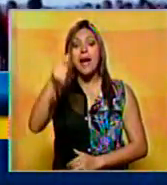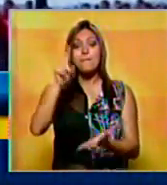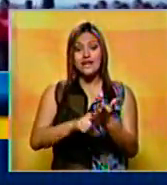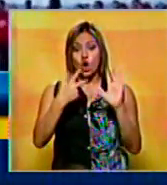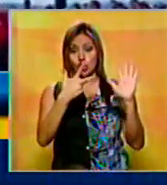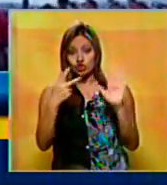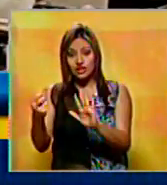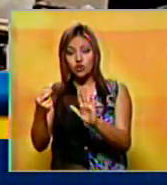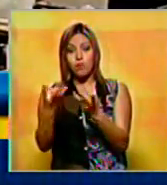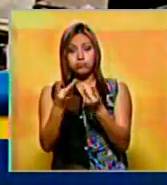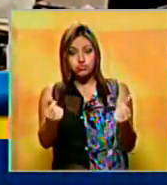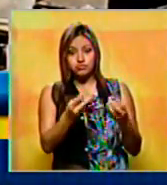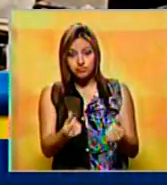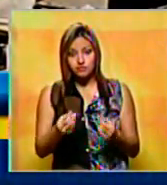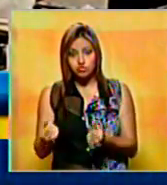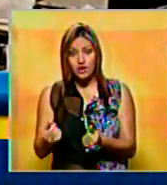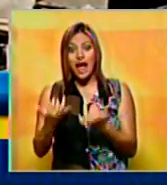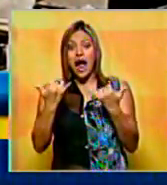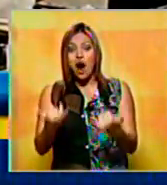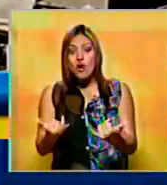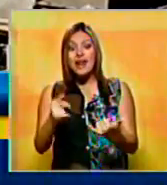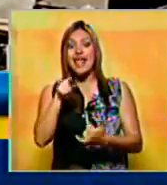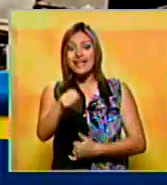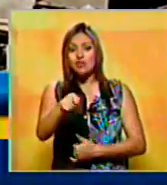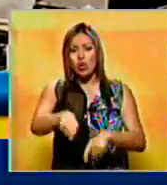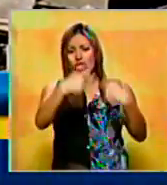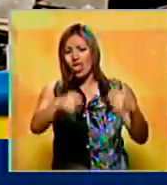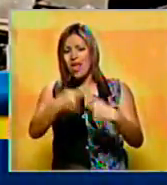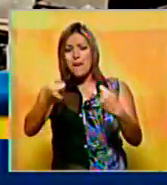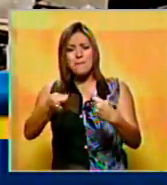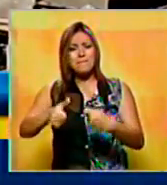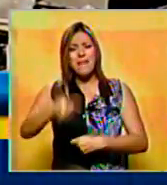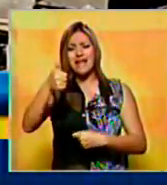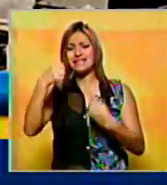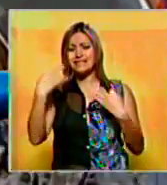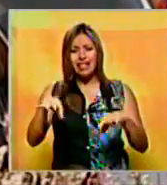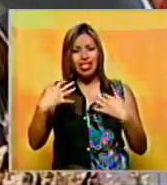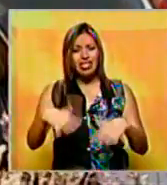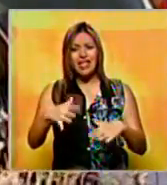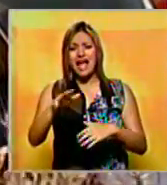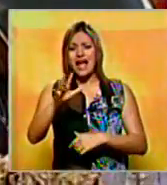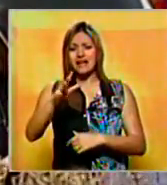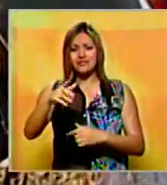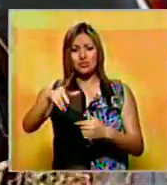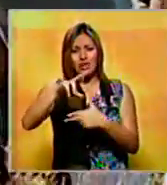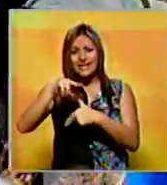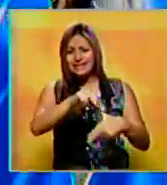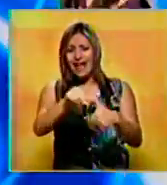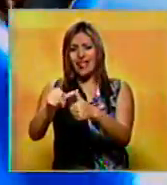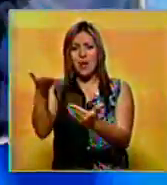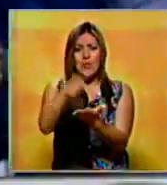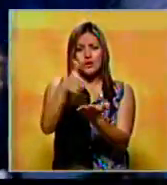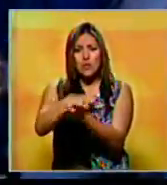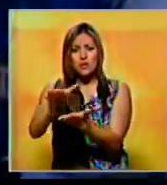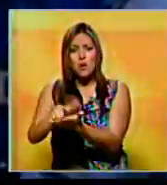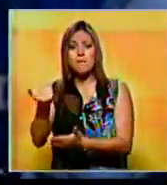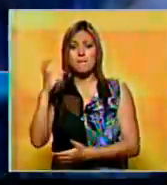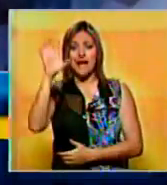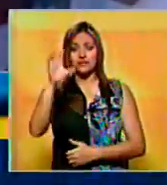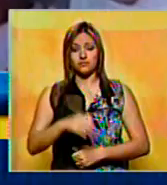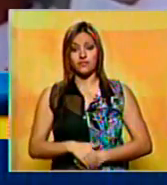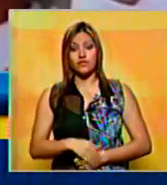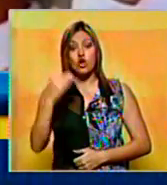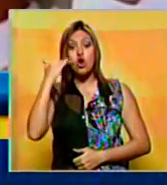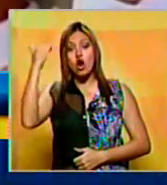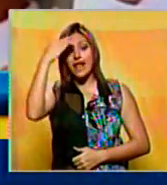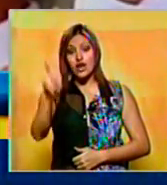1.800 desaparecidos. Esto convierte a Haiyan en el desastre natural más mortal registrado en esa nación. En Corea del